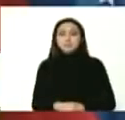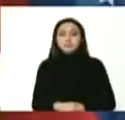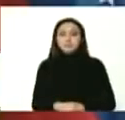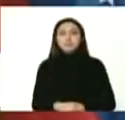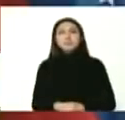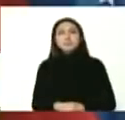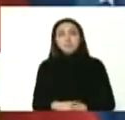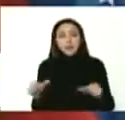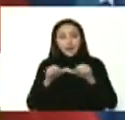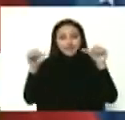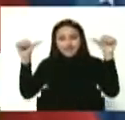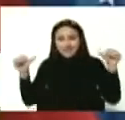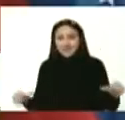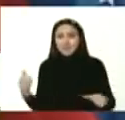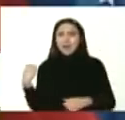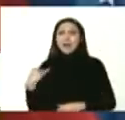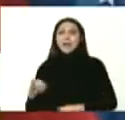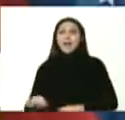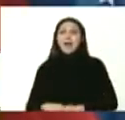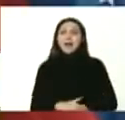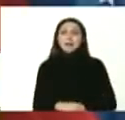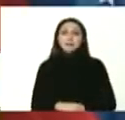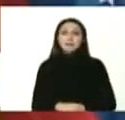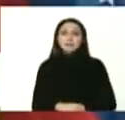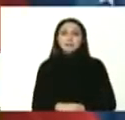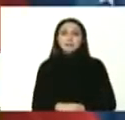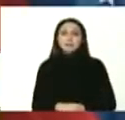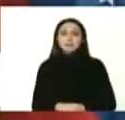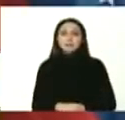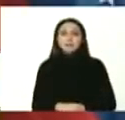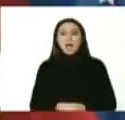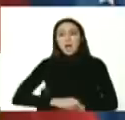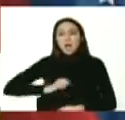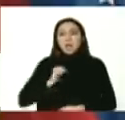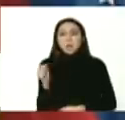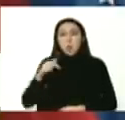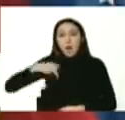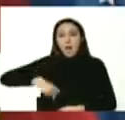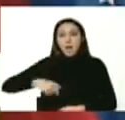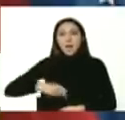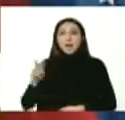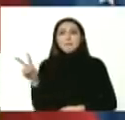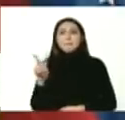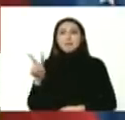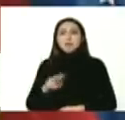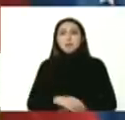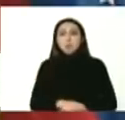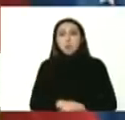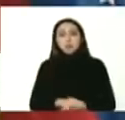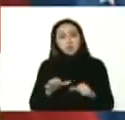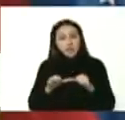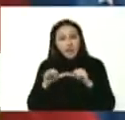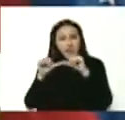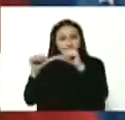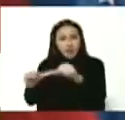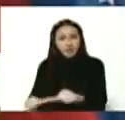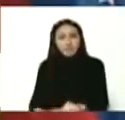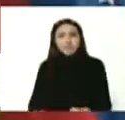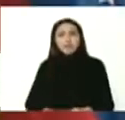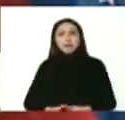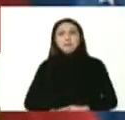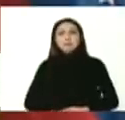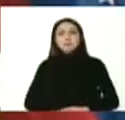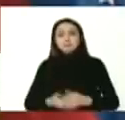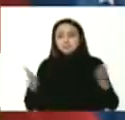los sistemas de, vamos a decir así, policiales del país, en función de avanzar en pro